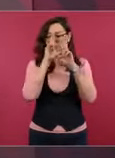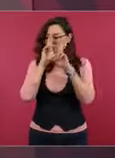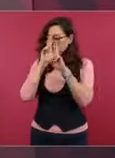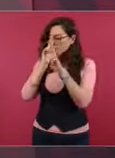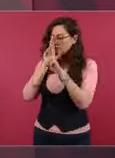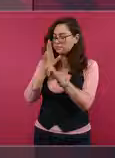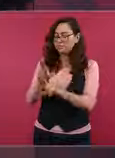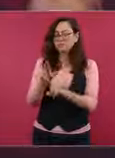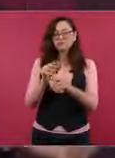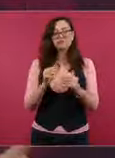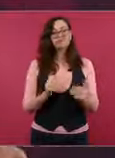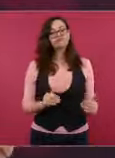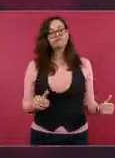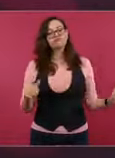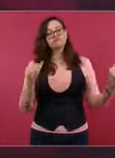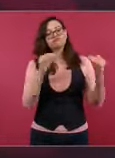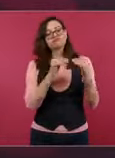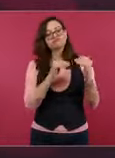Ese es el pacto